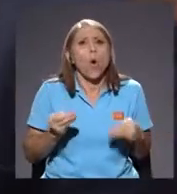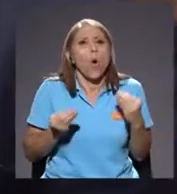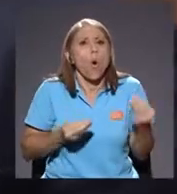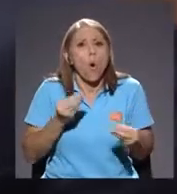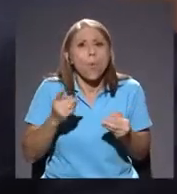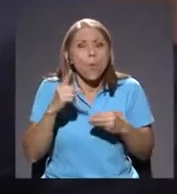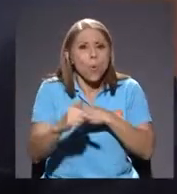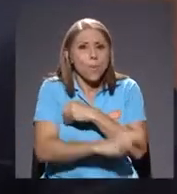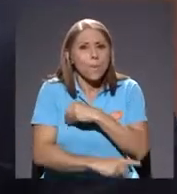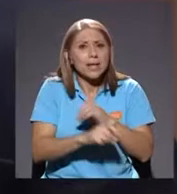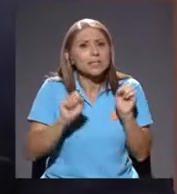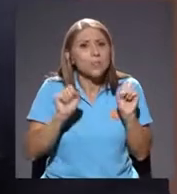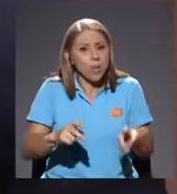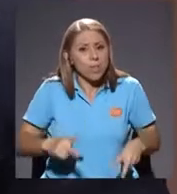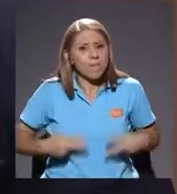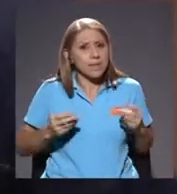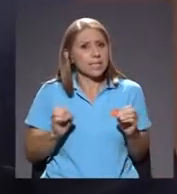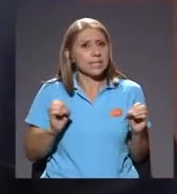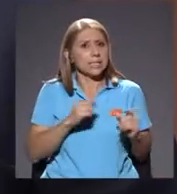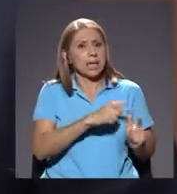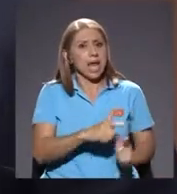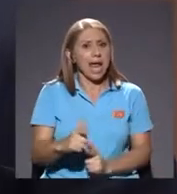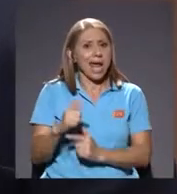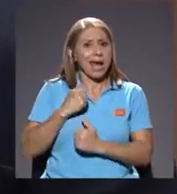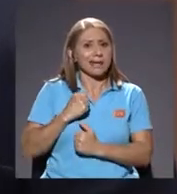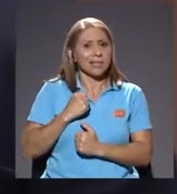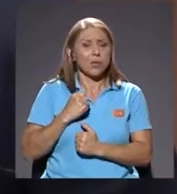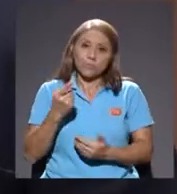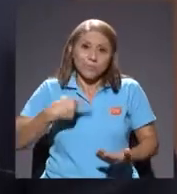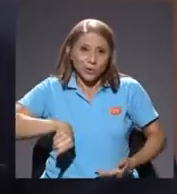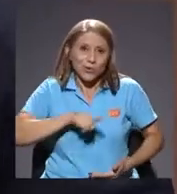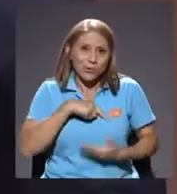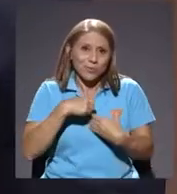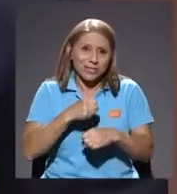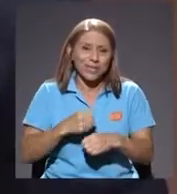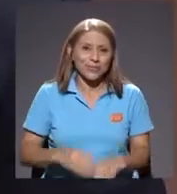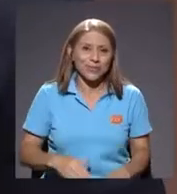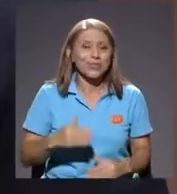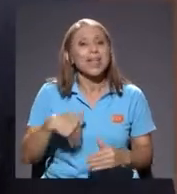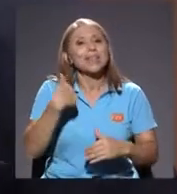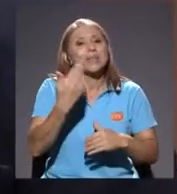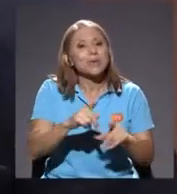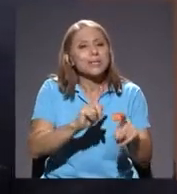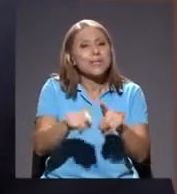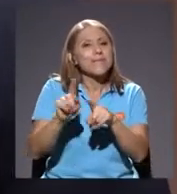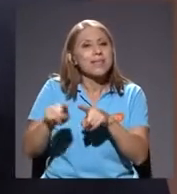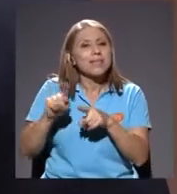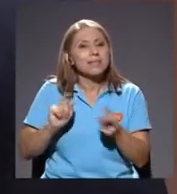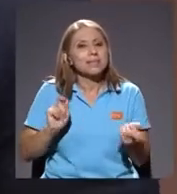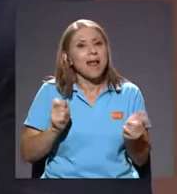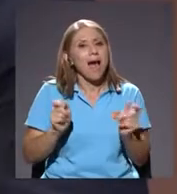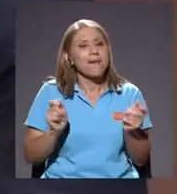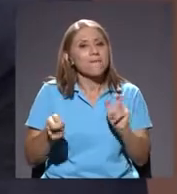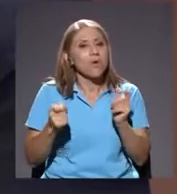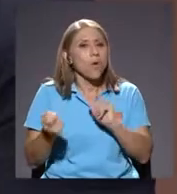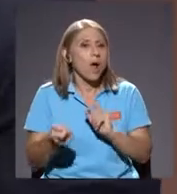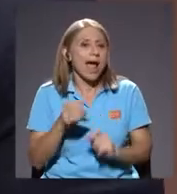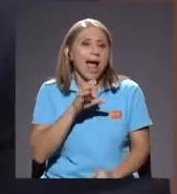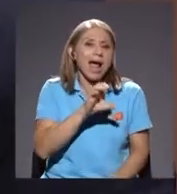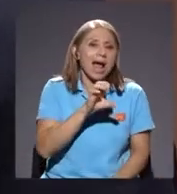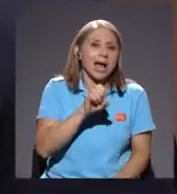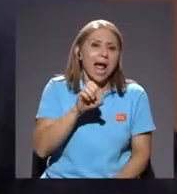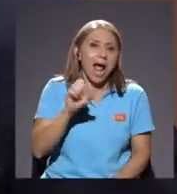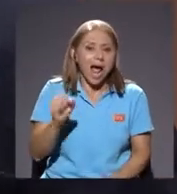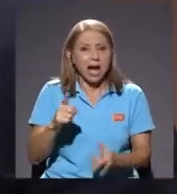puede vivir sin ejército bueno nosotros lo hemos hecho después vino una serie han venido una serie de transformaciones tan tema la caja en temas ambientales